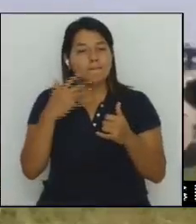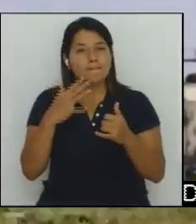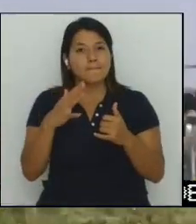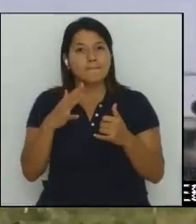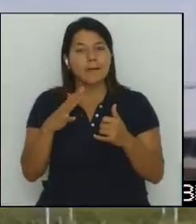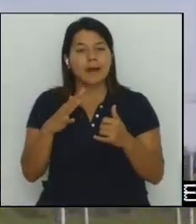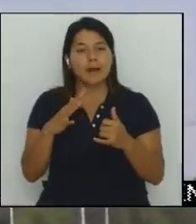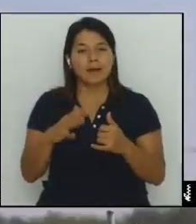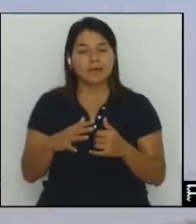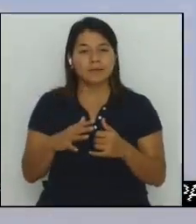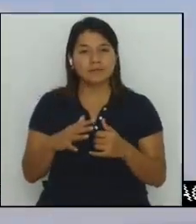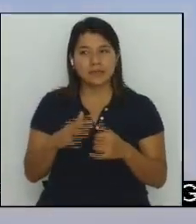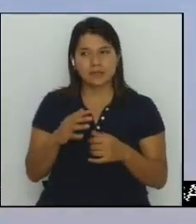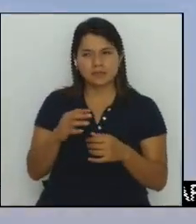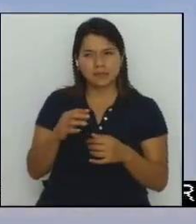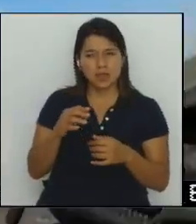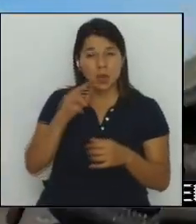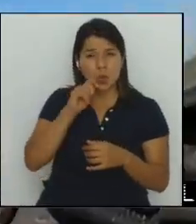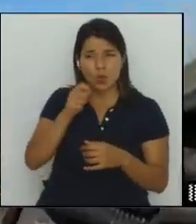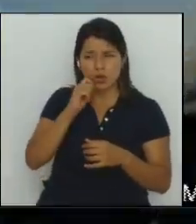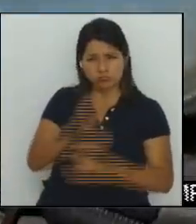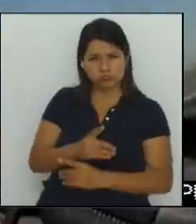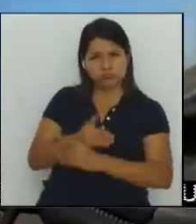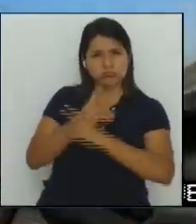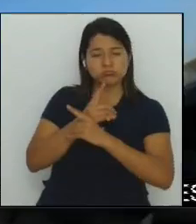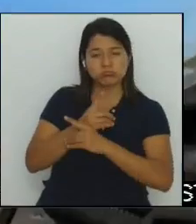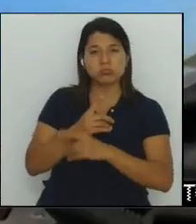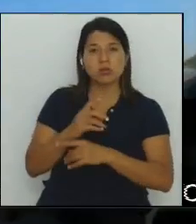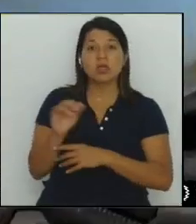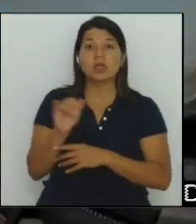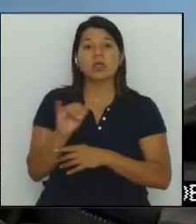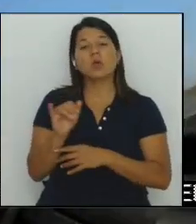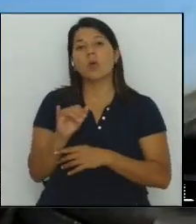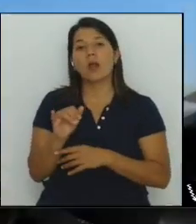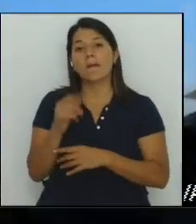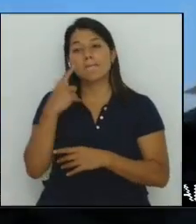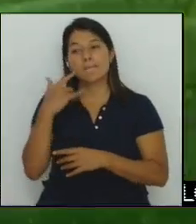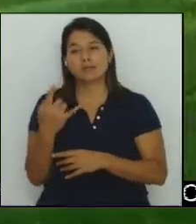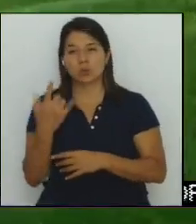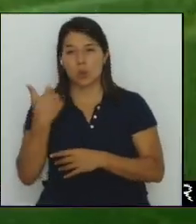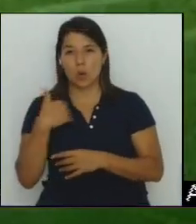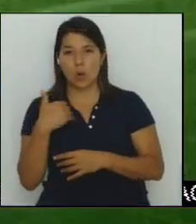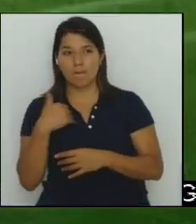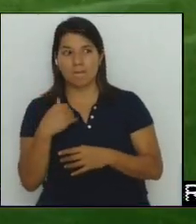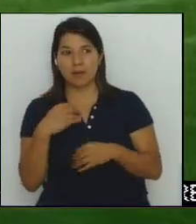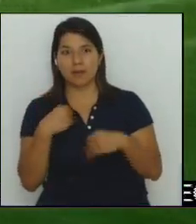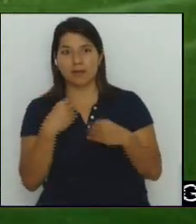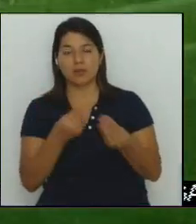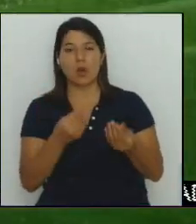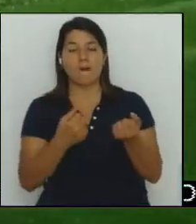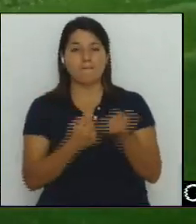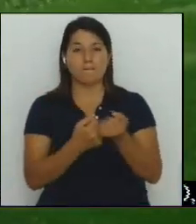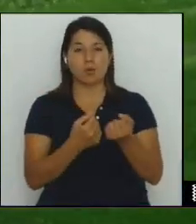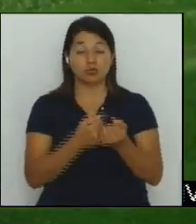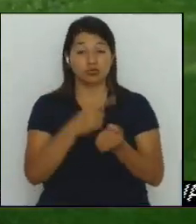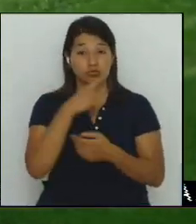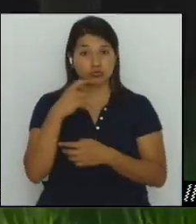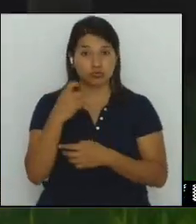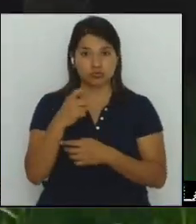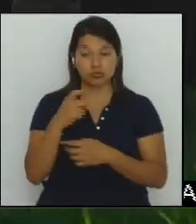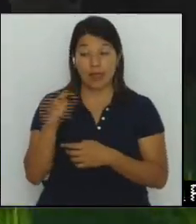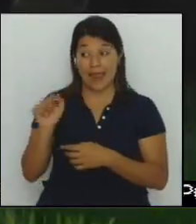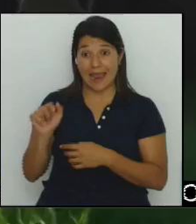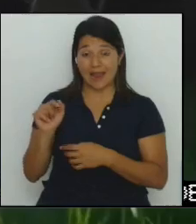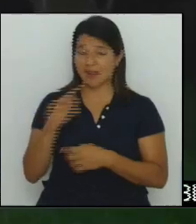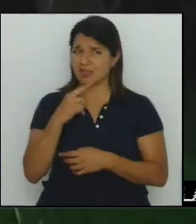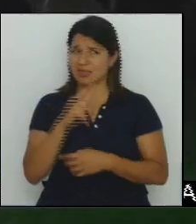supuesta traición del líder de Wagner al ofrecer a Ucrania las posiciones del ejército ruso. Tanto este como el Kremlin lo niegan, mientras el Ministerio